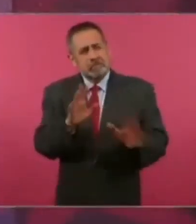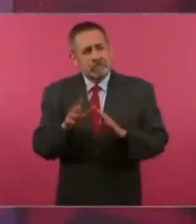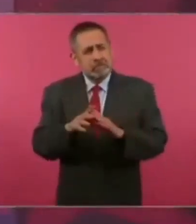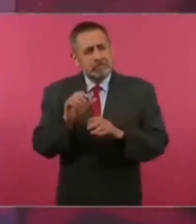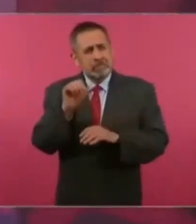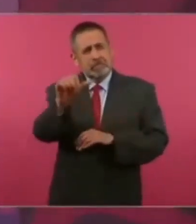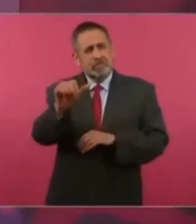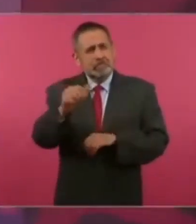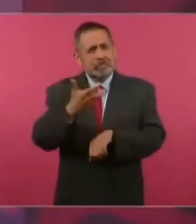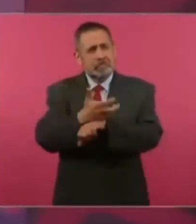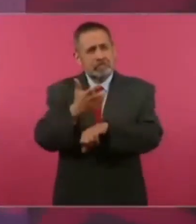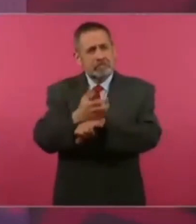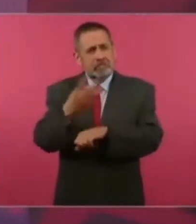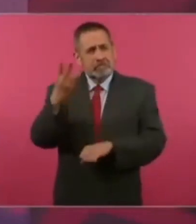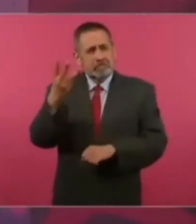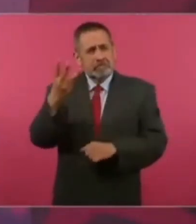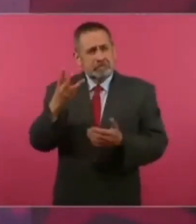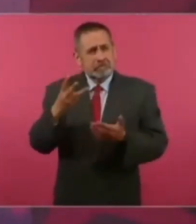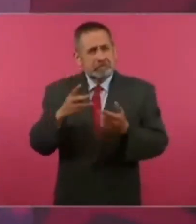3 veces a Estados Unidos,